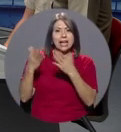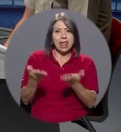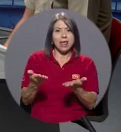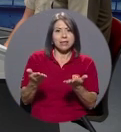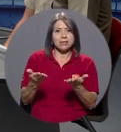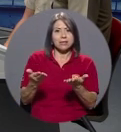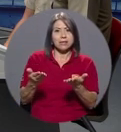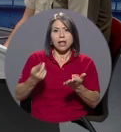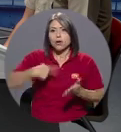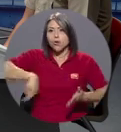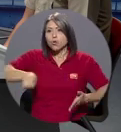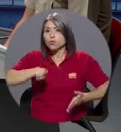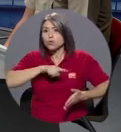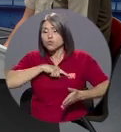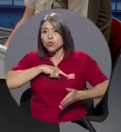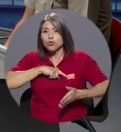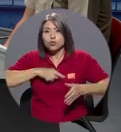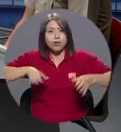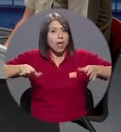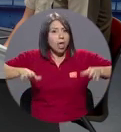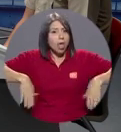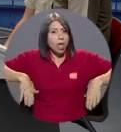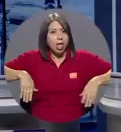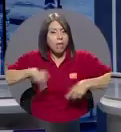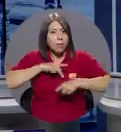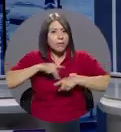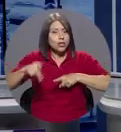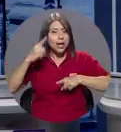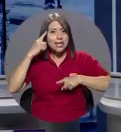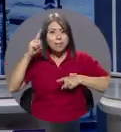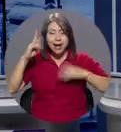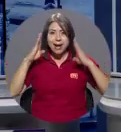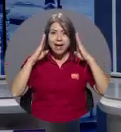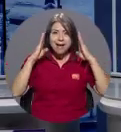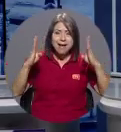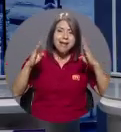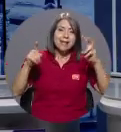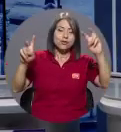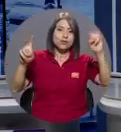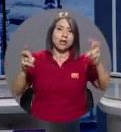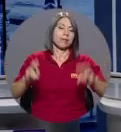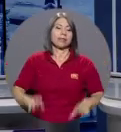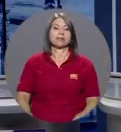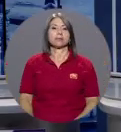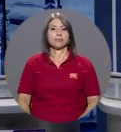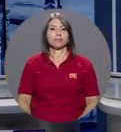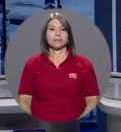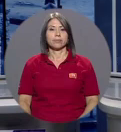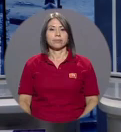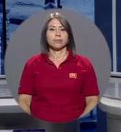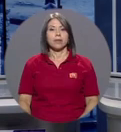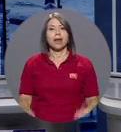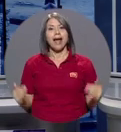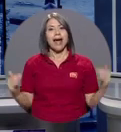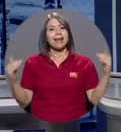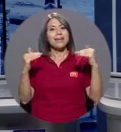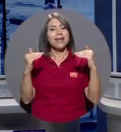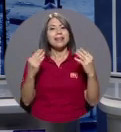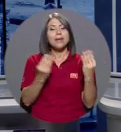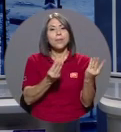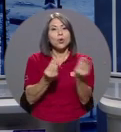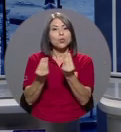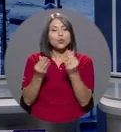que muchas veces no tenemos los profesionales necesarios para poder abarcar esos temas. A nivel